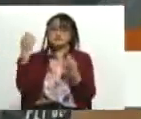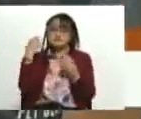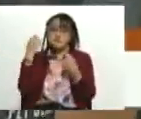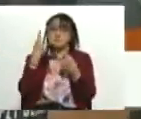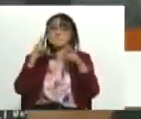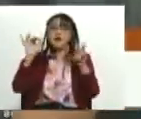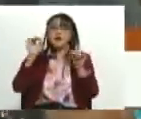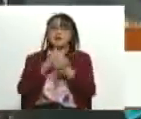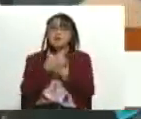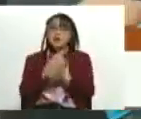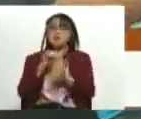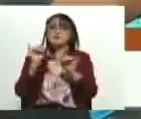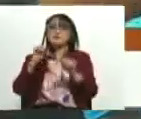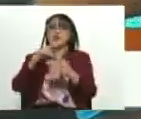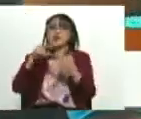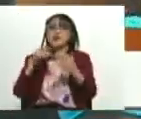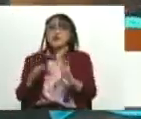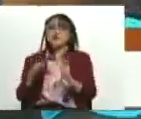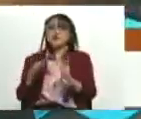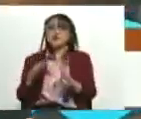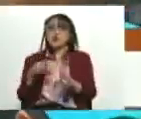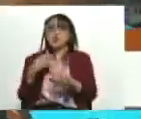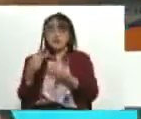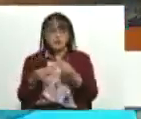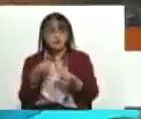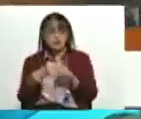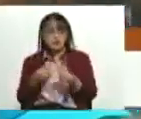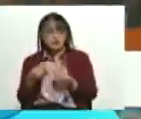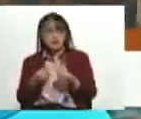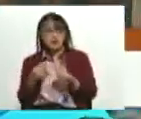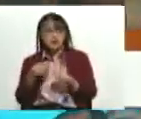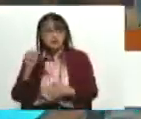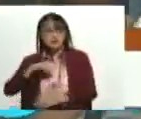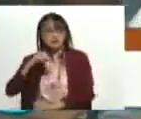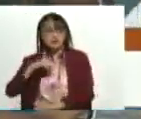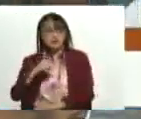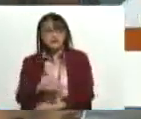revolución bolivariana y lo ha practicado.